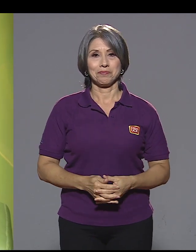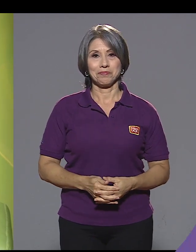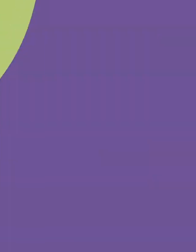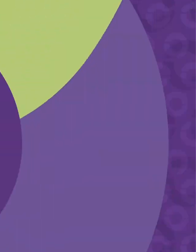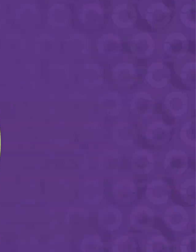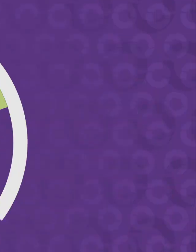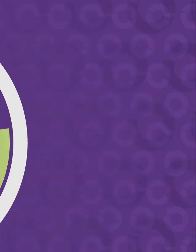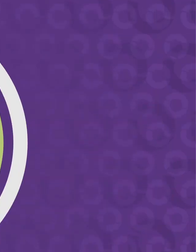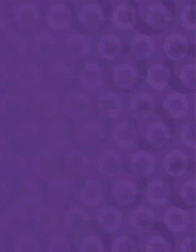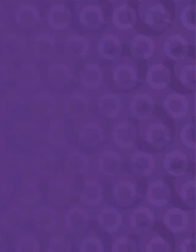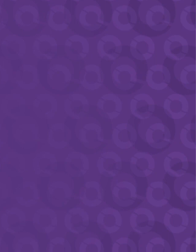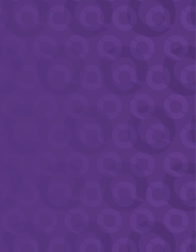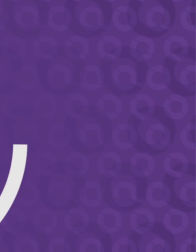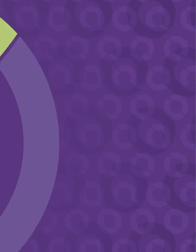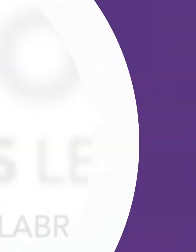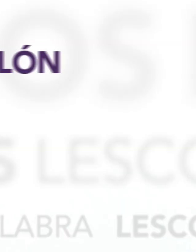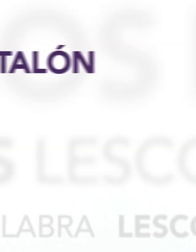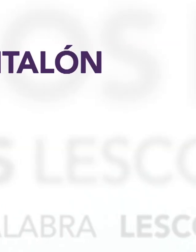enseguida.